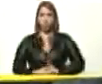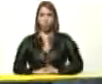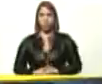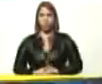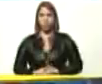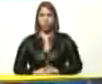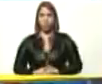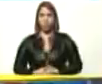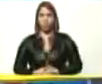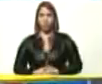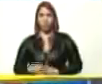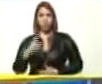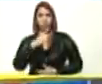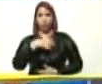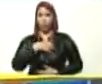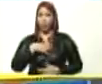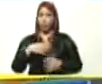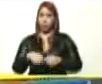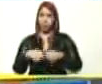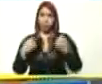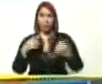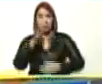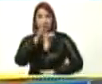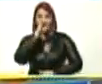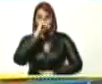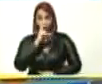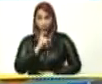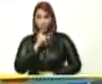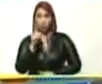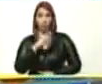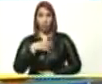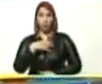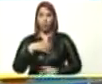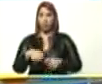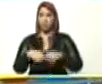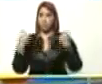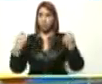inalterables, 5 años, inalterables,